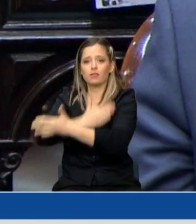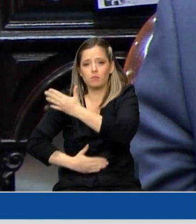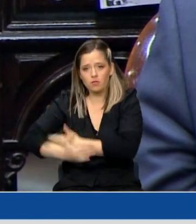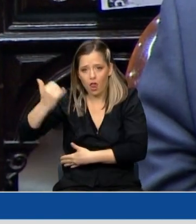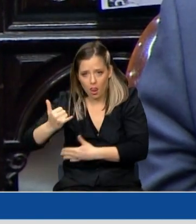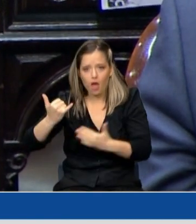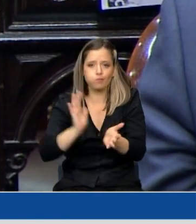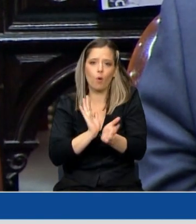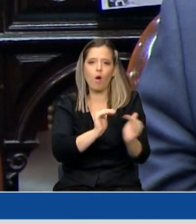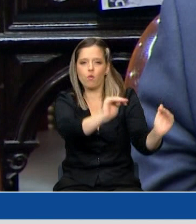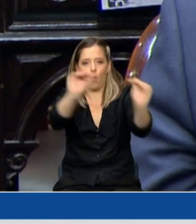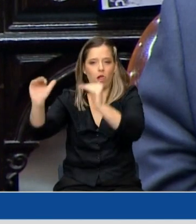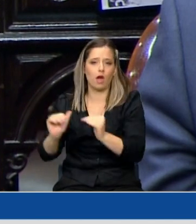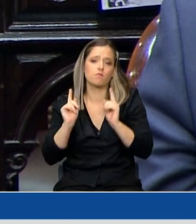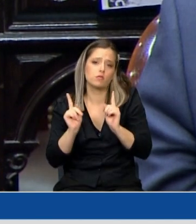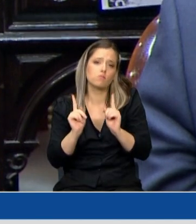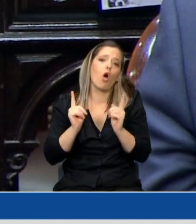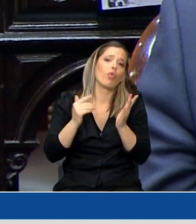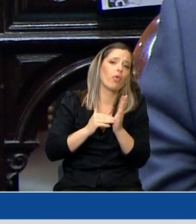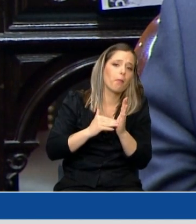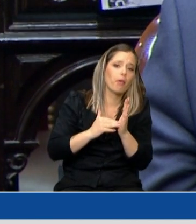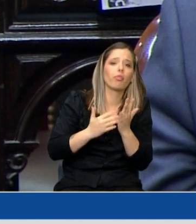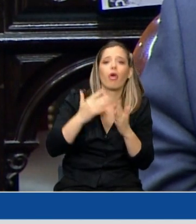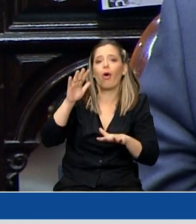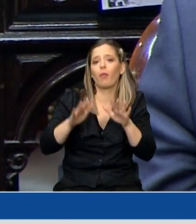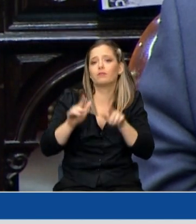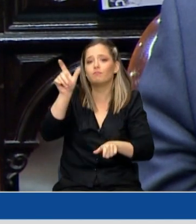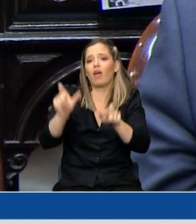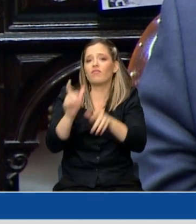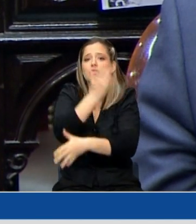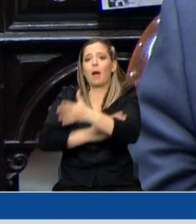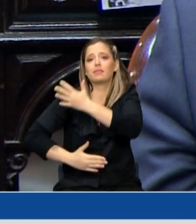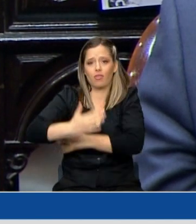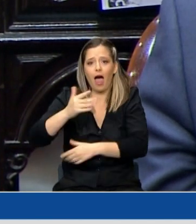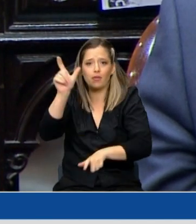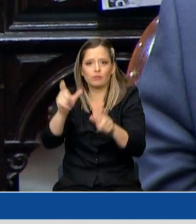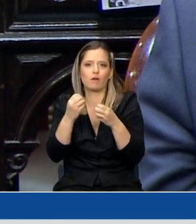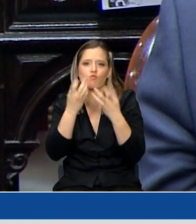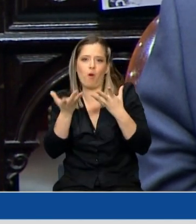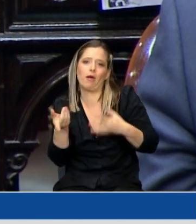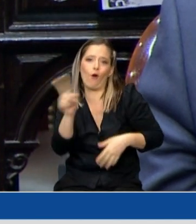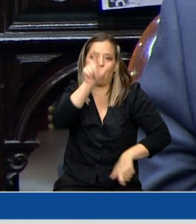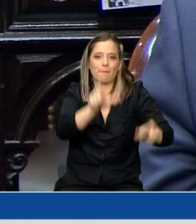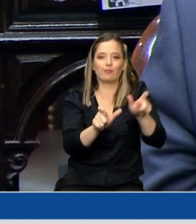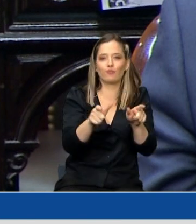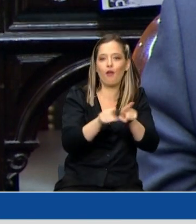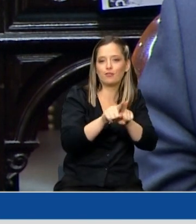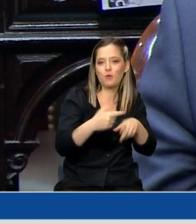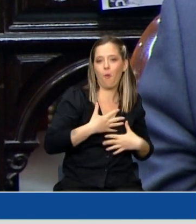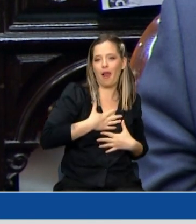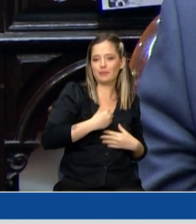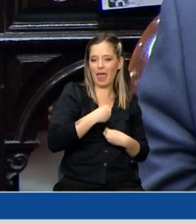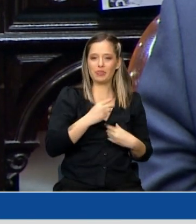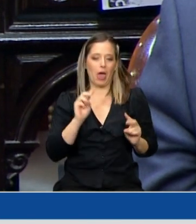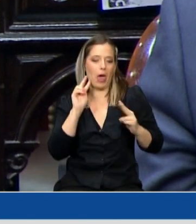de discapacidades hacen mejor que algunos que se miran en el espejo todos los días y se creen bonitos y